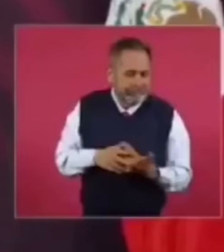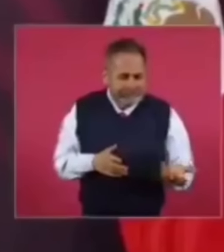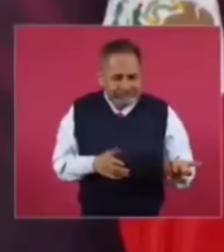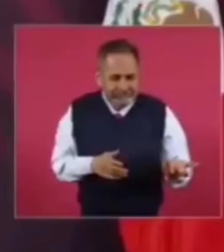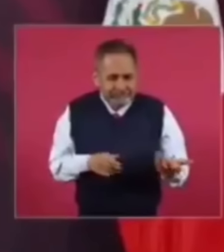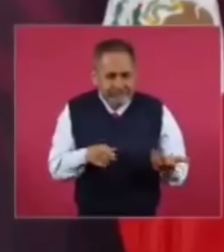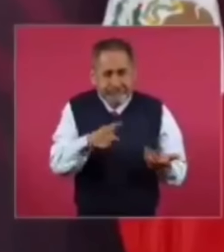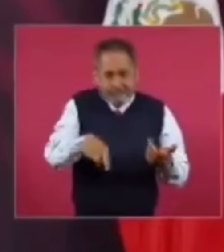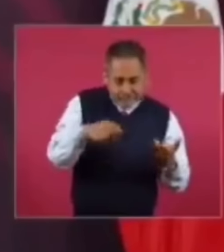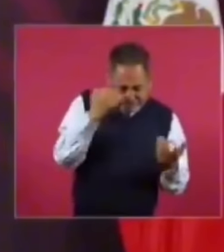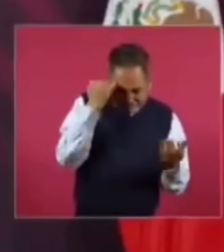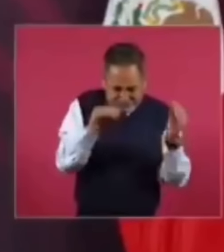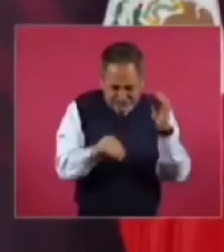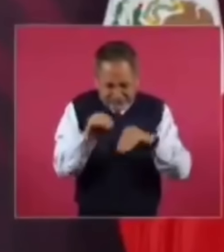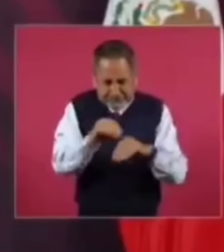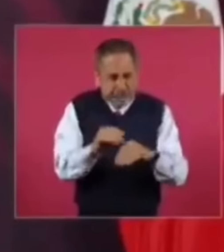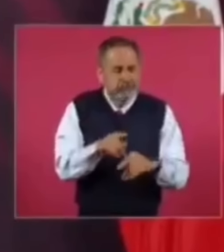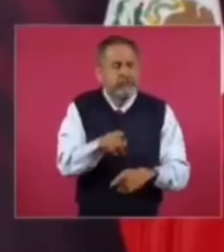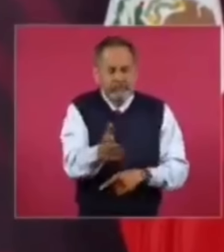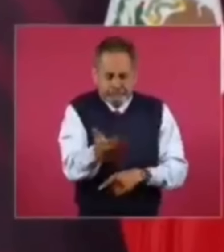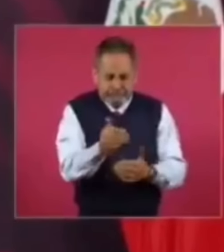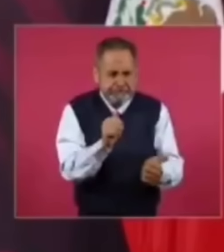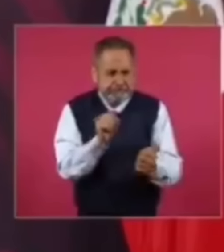participaban en la elaboración de libros de textos,